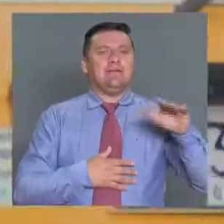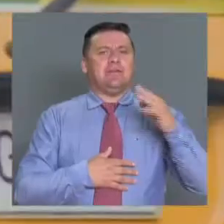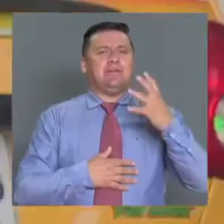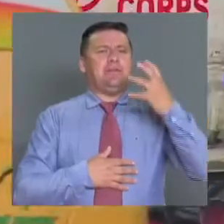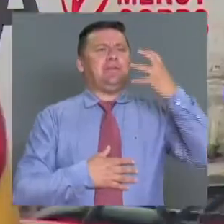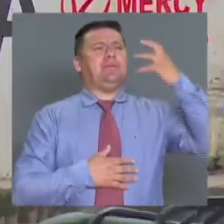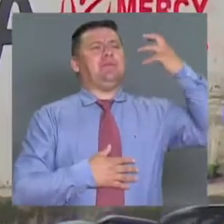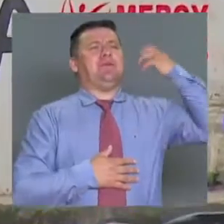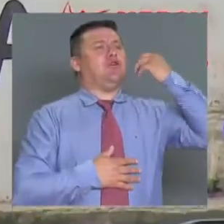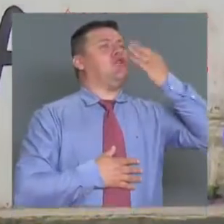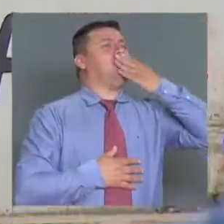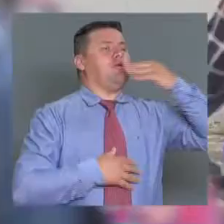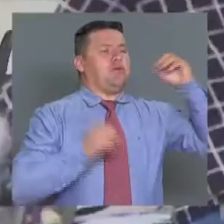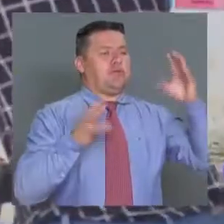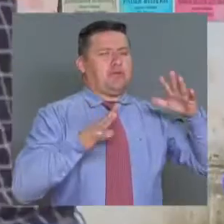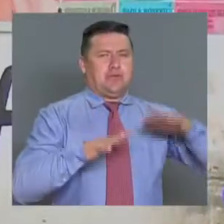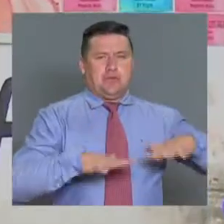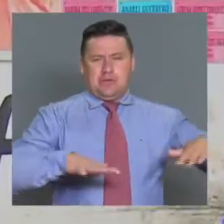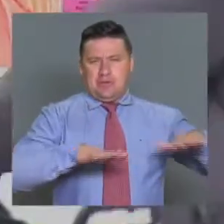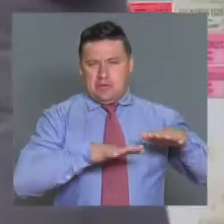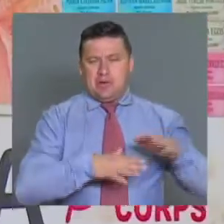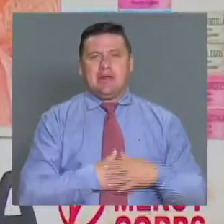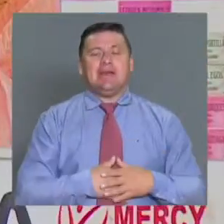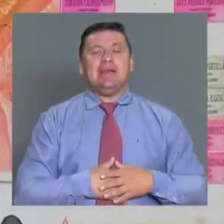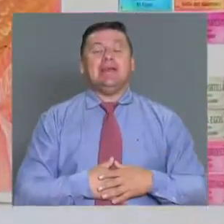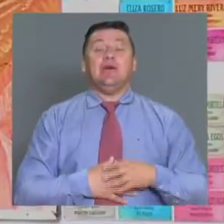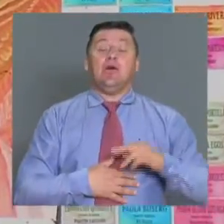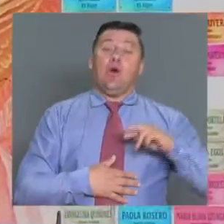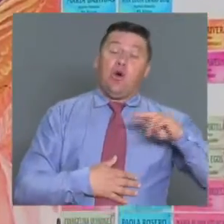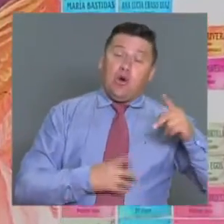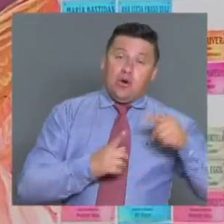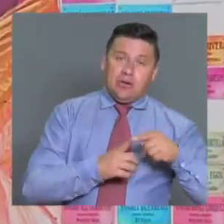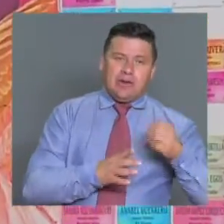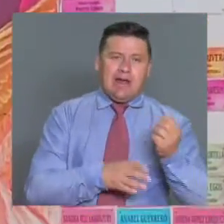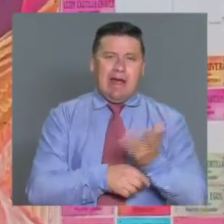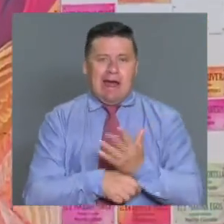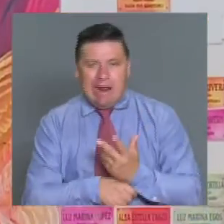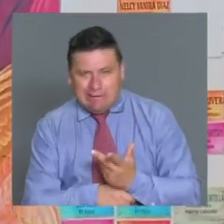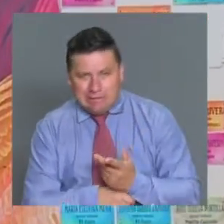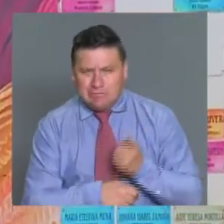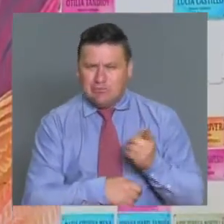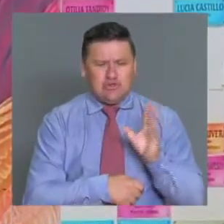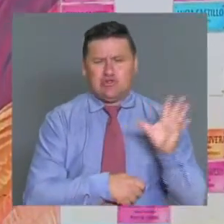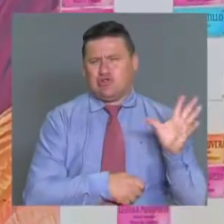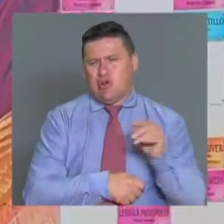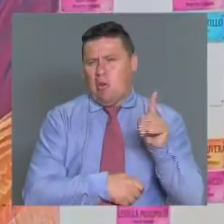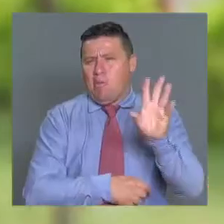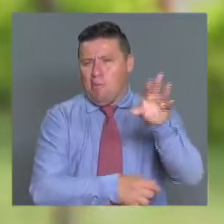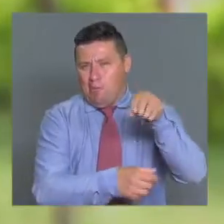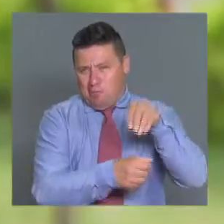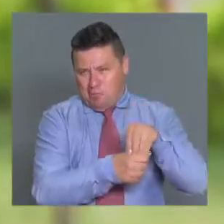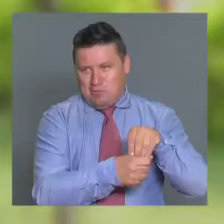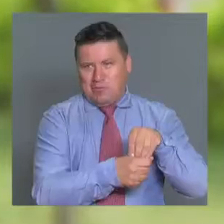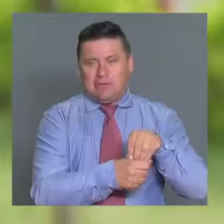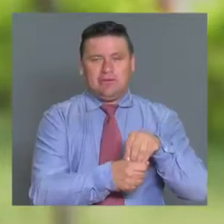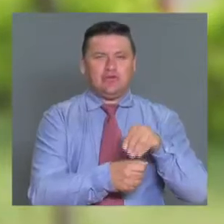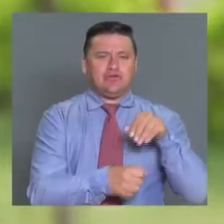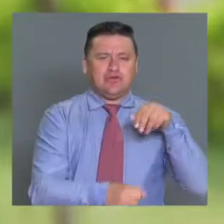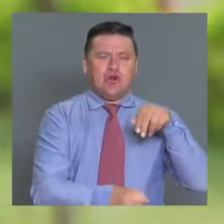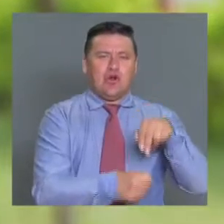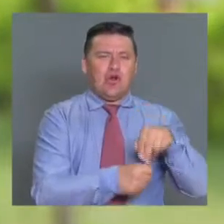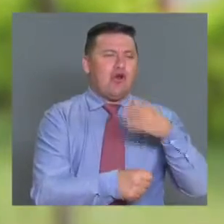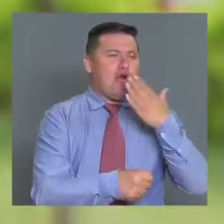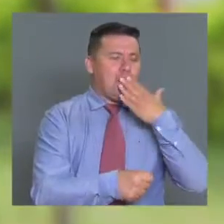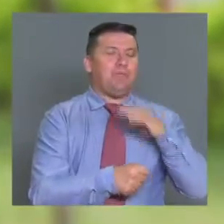ellos están dedicados a la parte del yajé a la parte de las artesanías todo lo lo étnico que